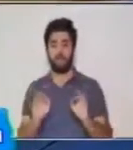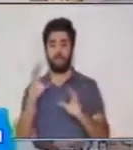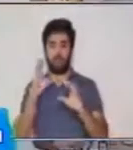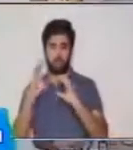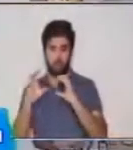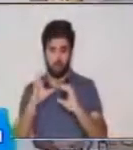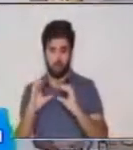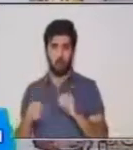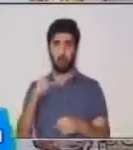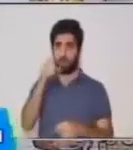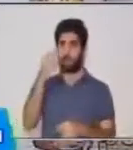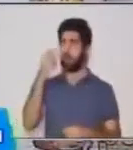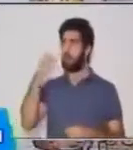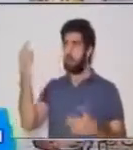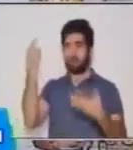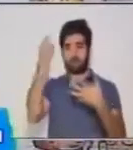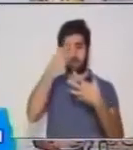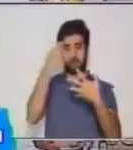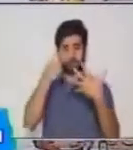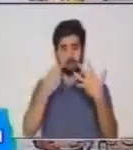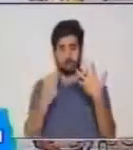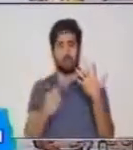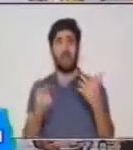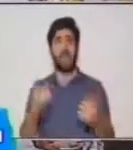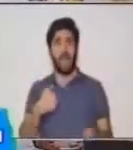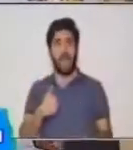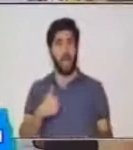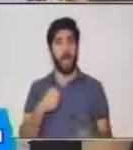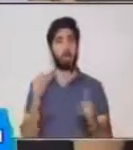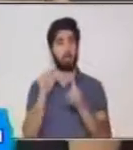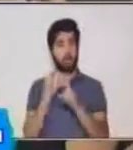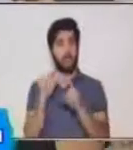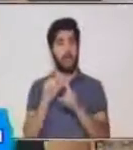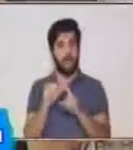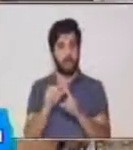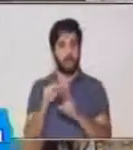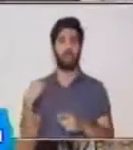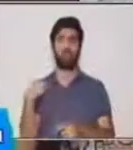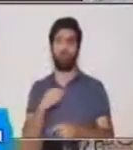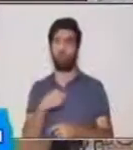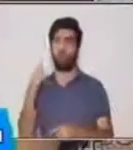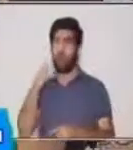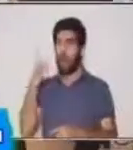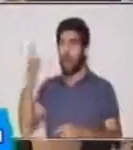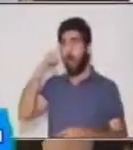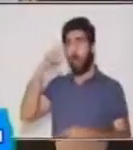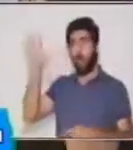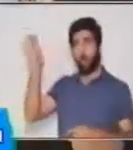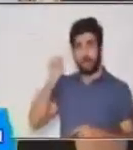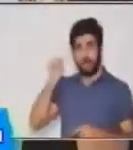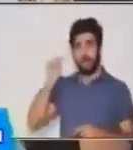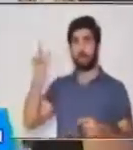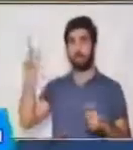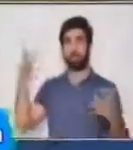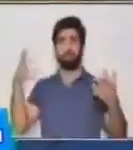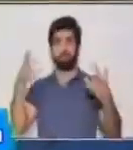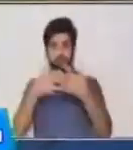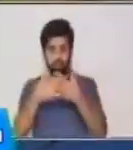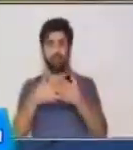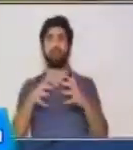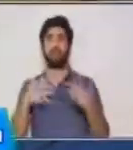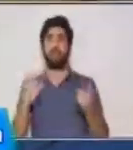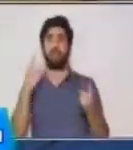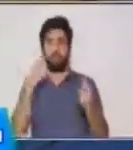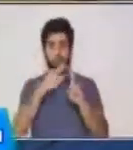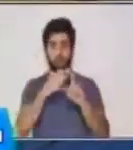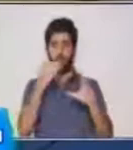rótulos. En cada rótulo hay una palabra. Y lo vamos a unir con su concepto. Código, emisor,